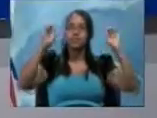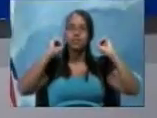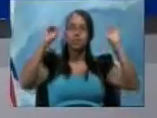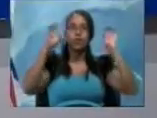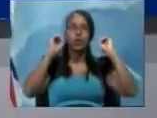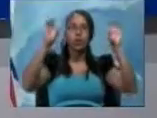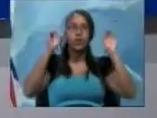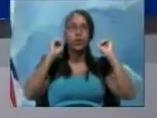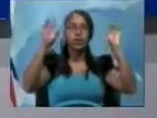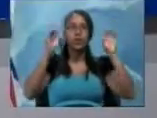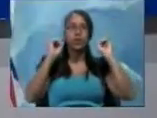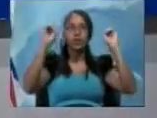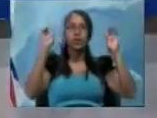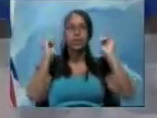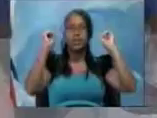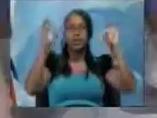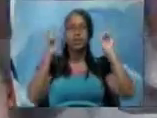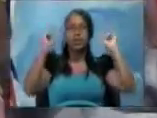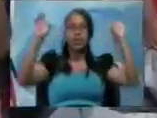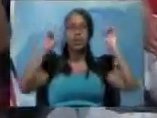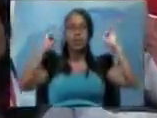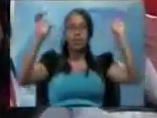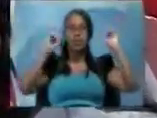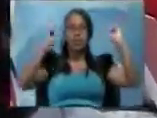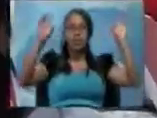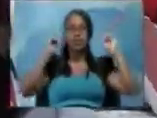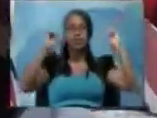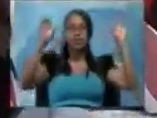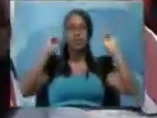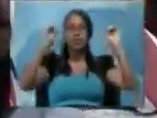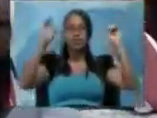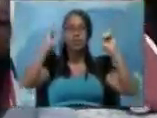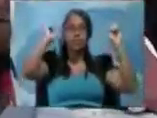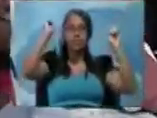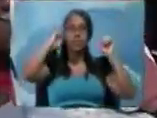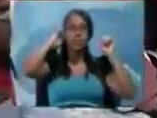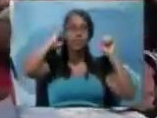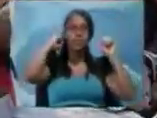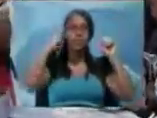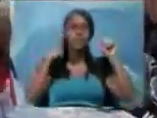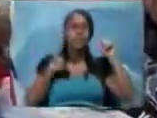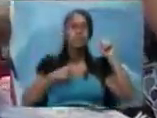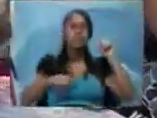siempre Gloria aor Dios Gloria a Dios gloria a